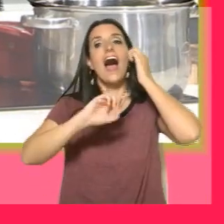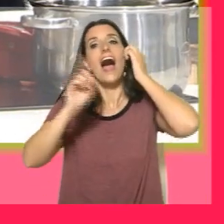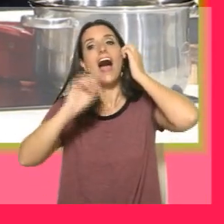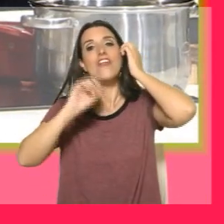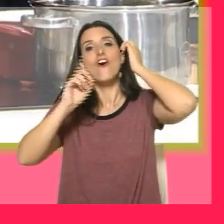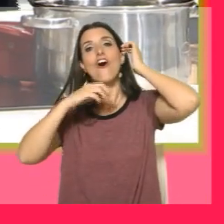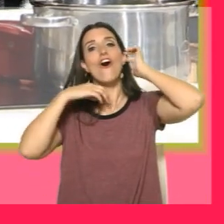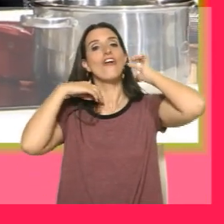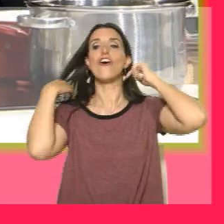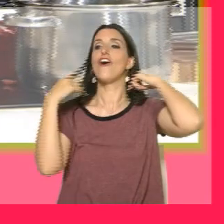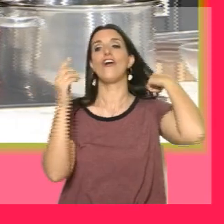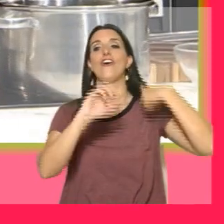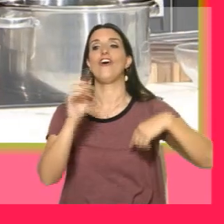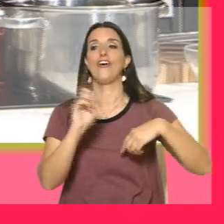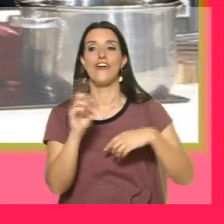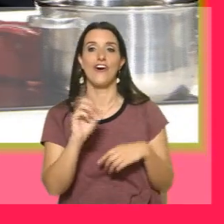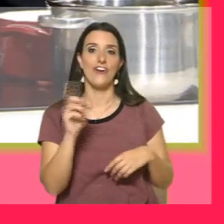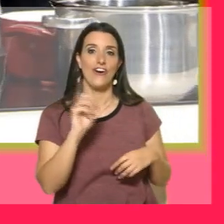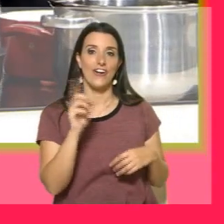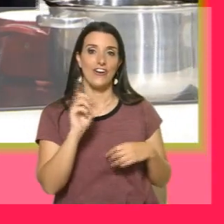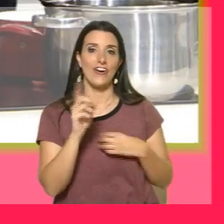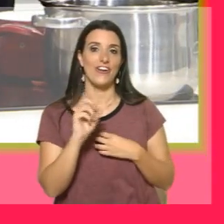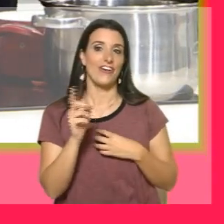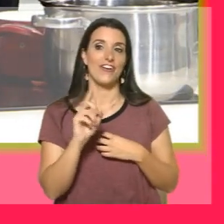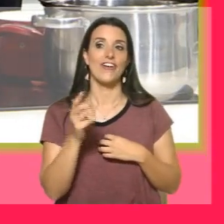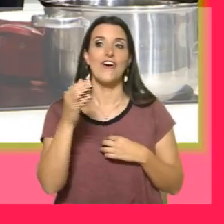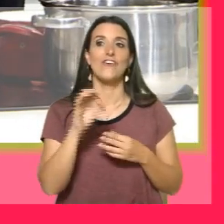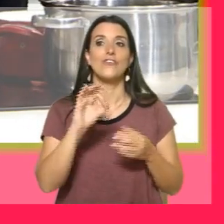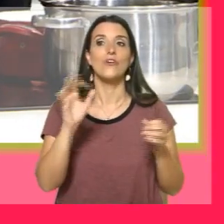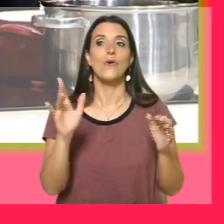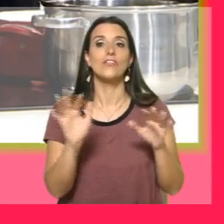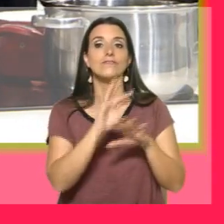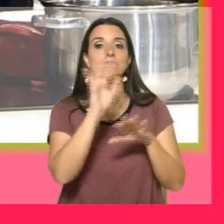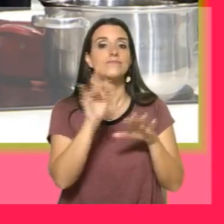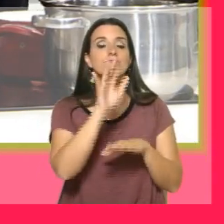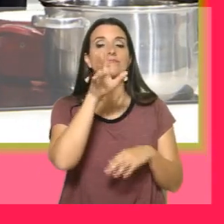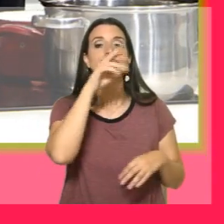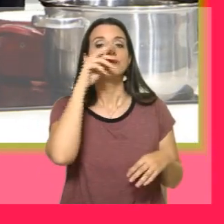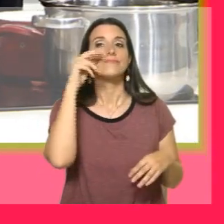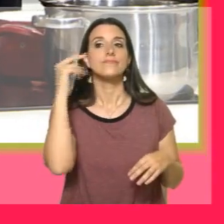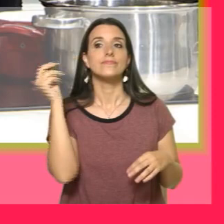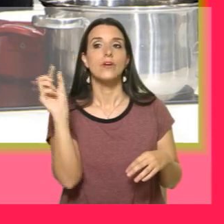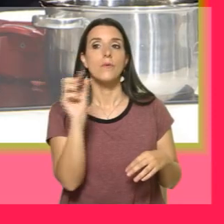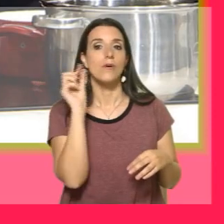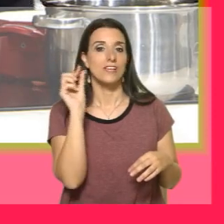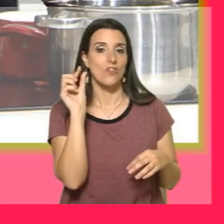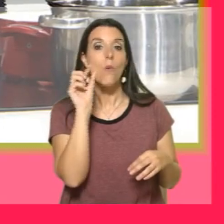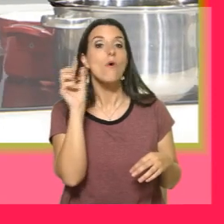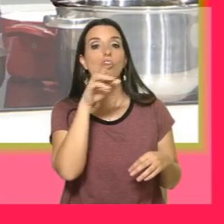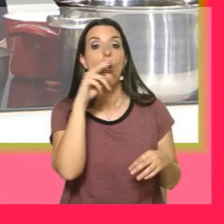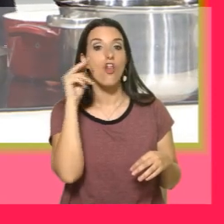Emilio, de ninguna manera. Está hecho helado de vino ya. Ahí cuando evapora todavía queda un poquito de aroma alcohol, ¿eh? Ahí